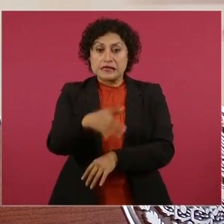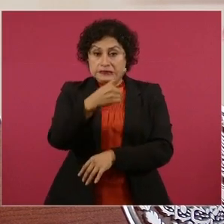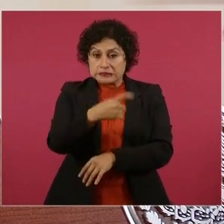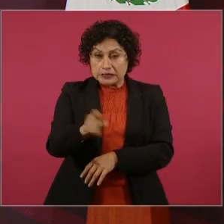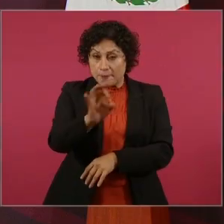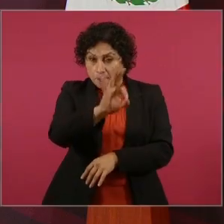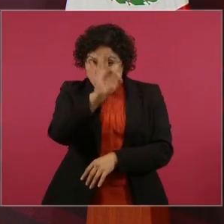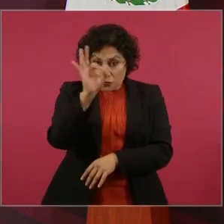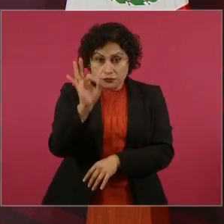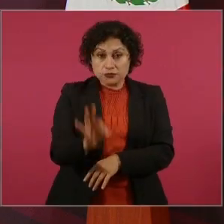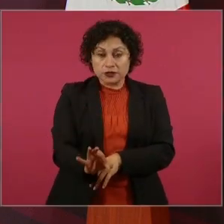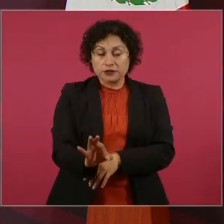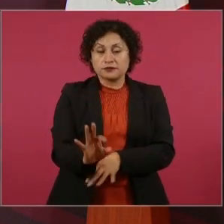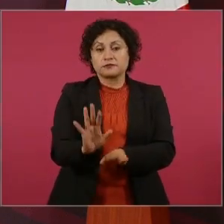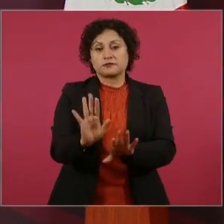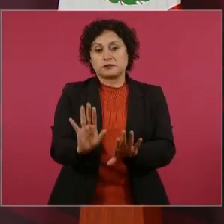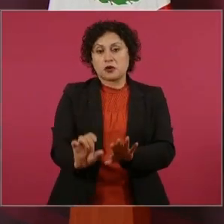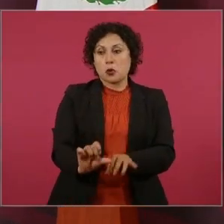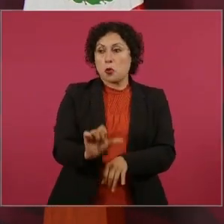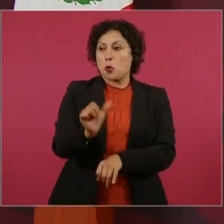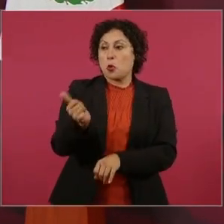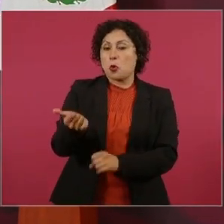unos que